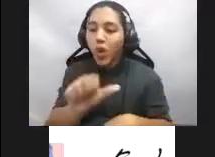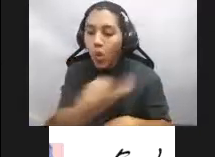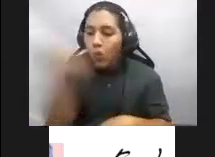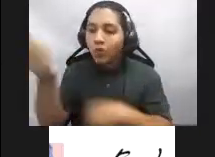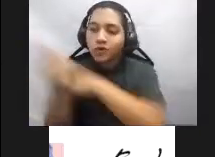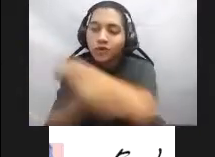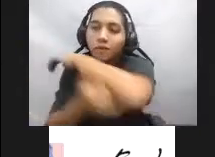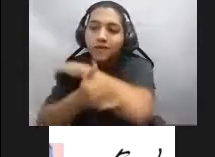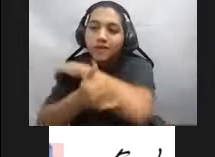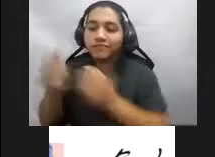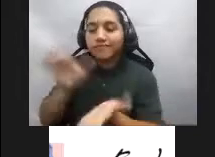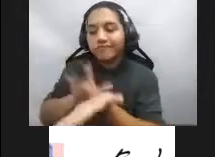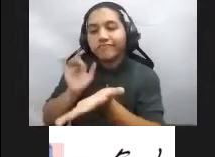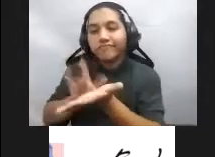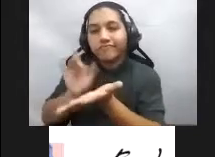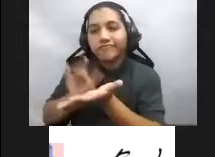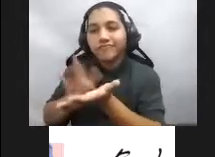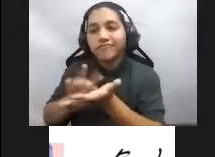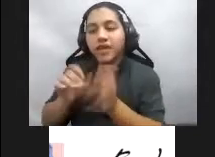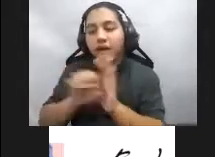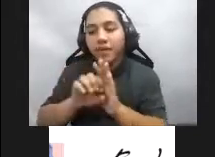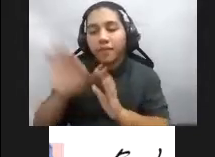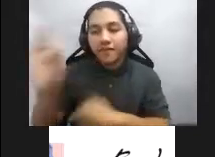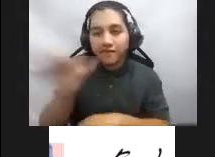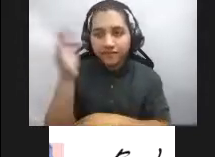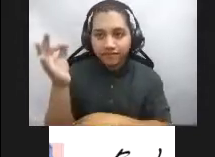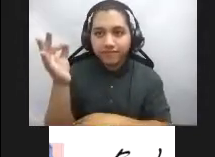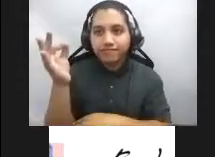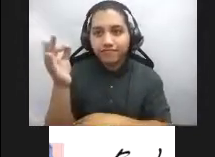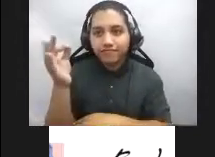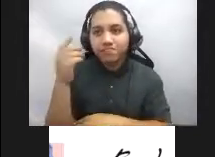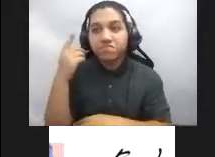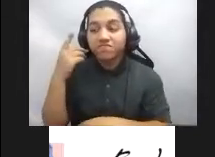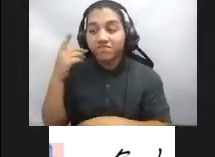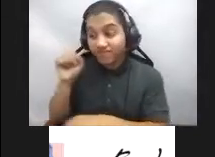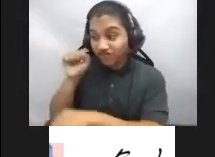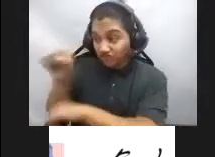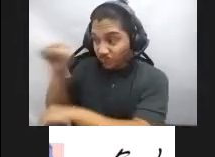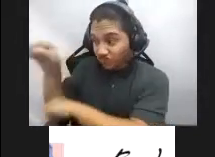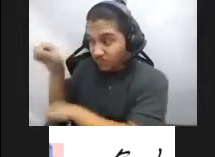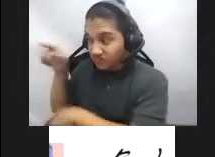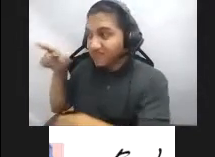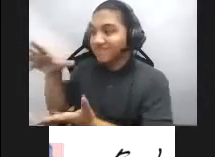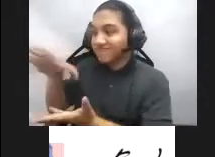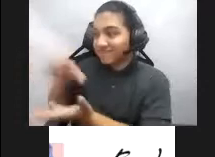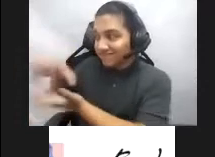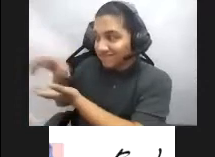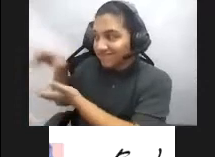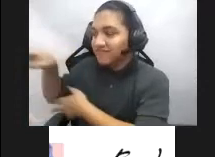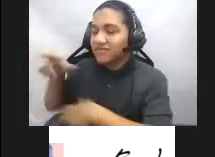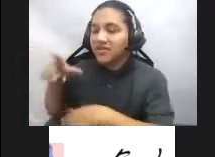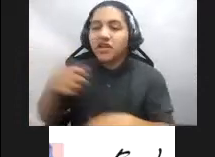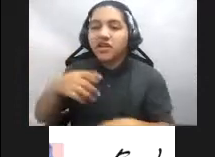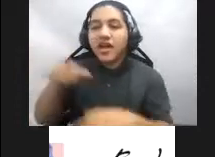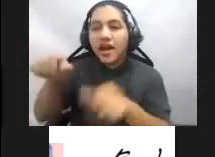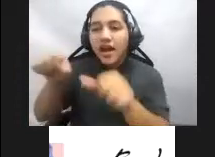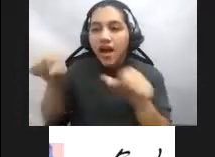Francia para entonces conquistar partes de China. Muchos de ustedes sabrán que